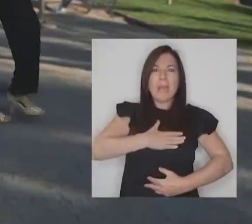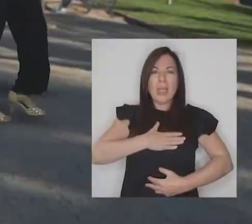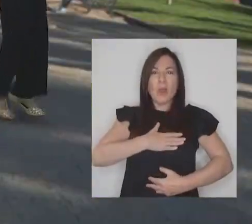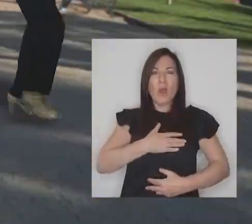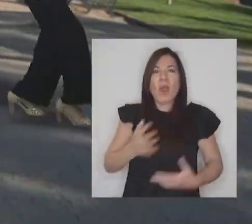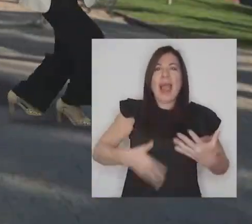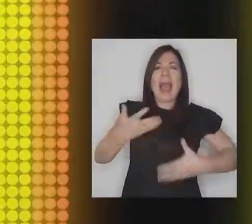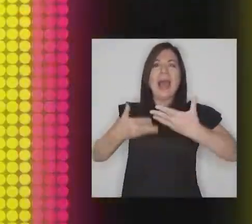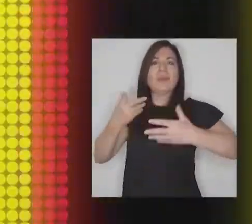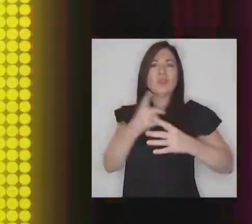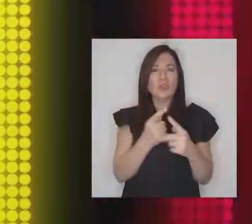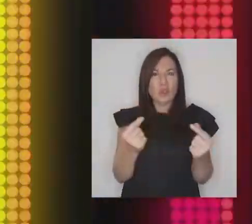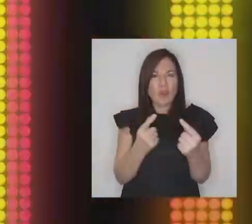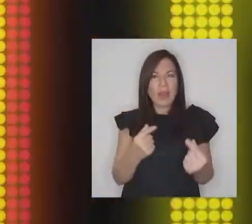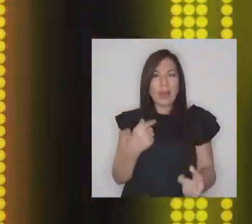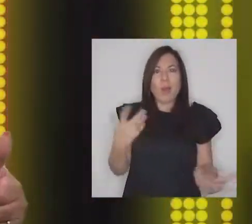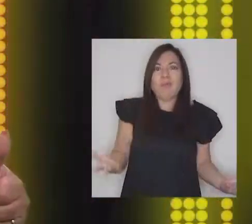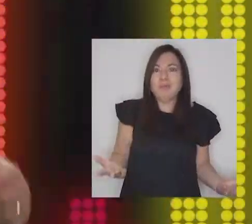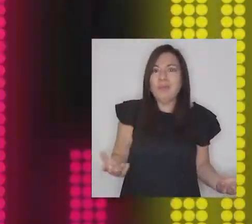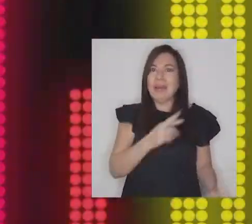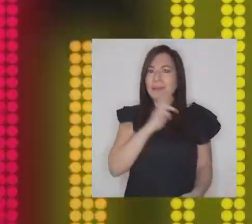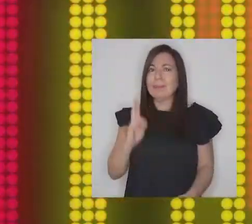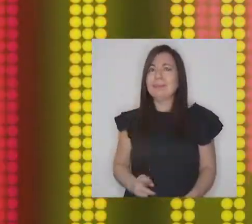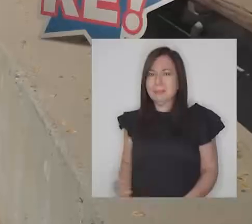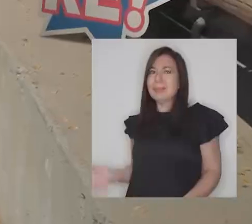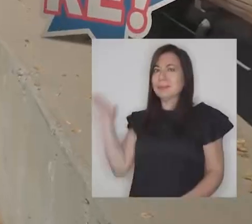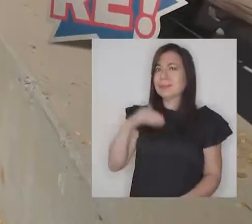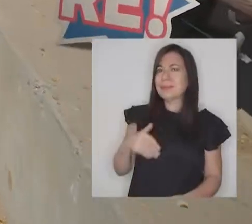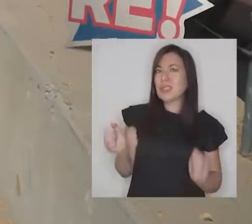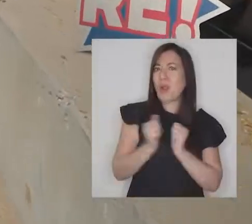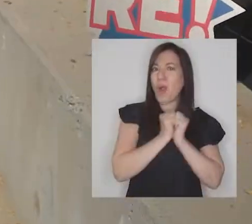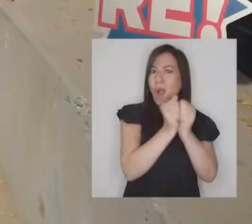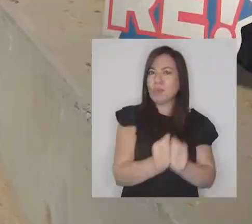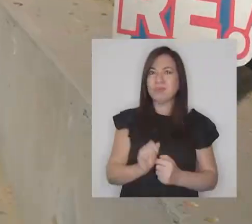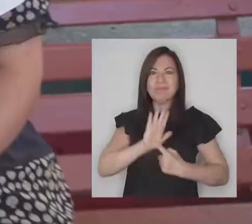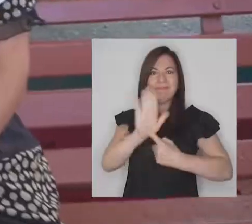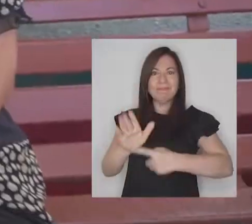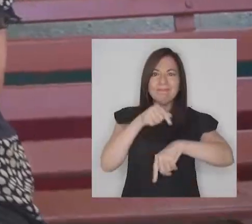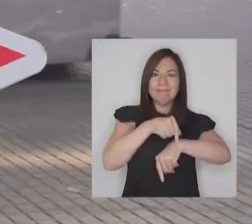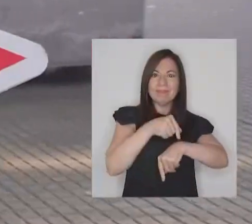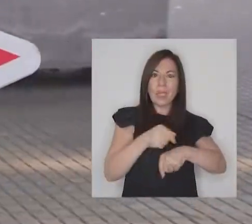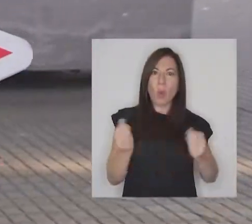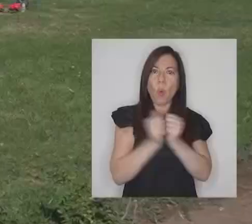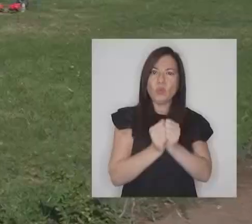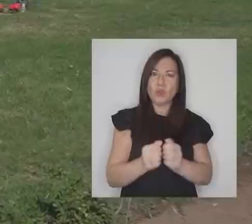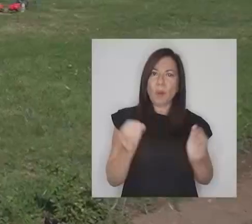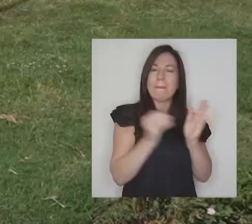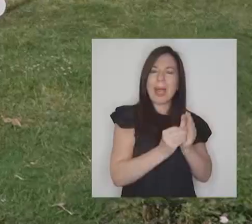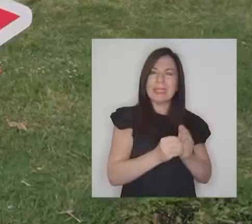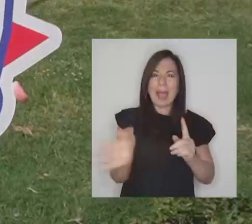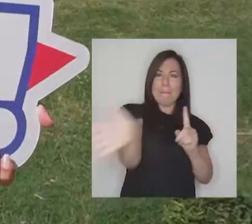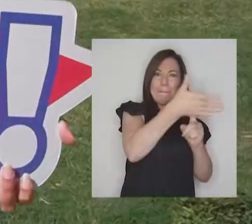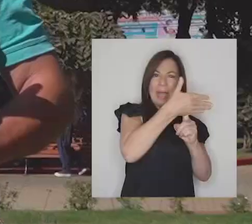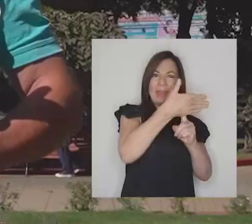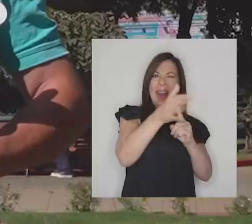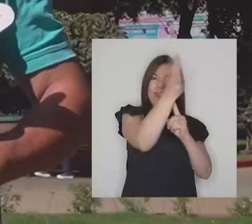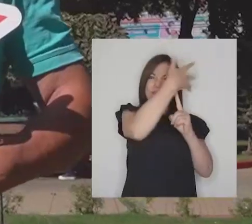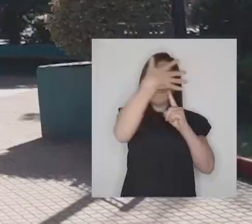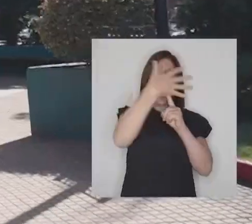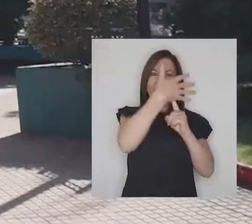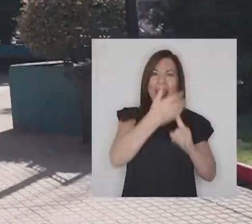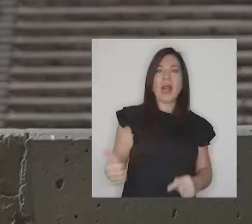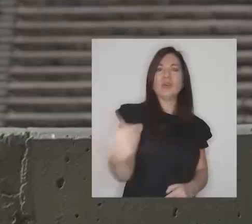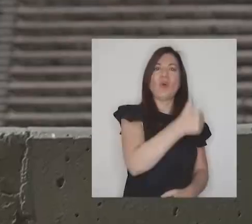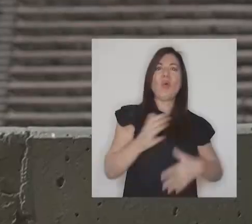lo mío lo que cantan los sobrinos los republicanos sí vienen conmigo es hora de demostrar que juntos somos más por la patria todos vamos